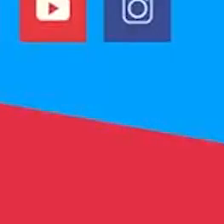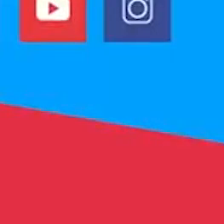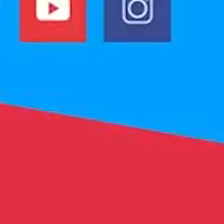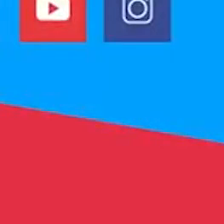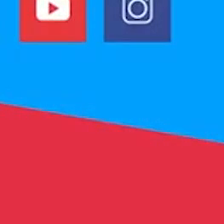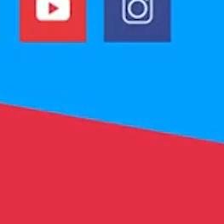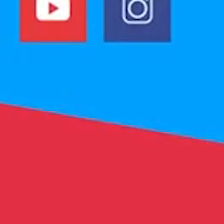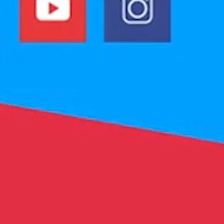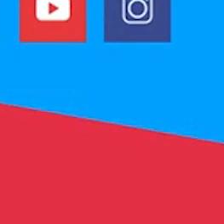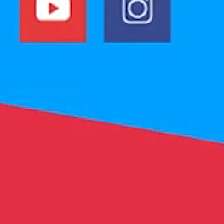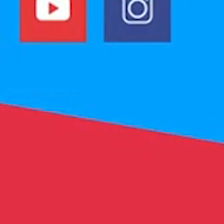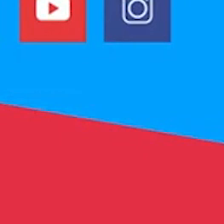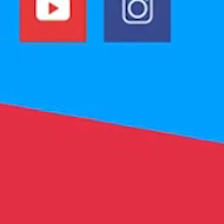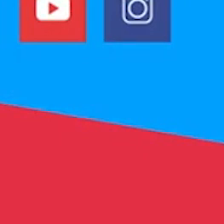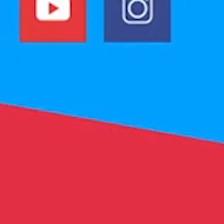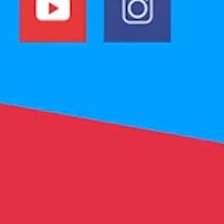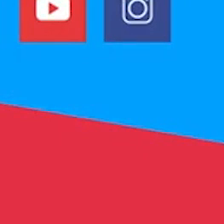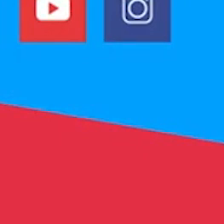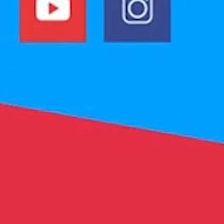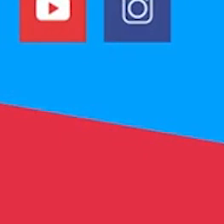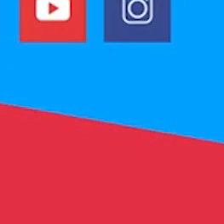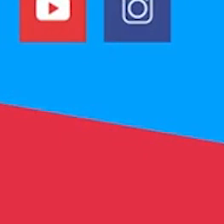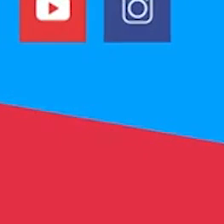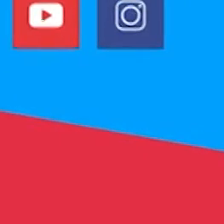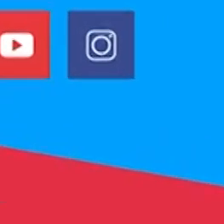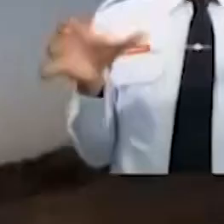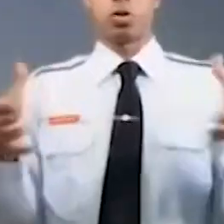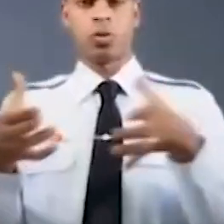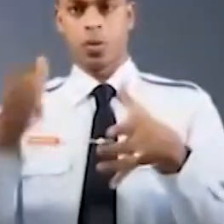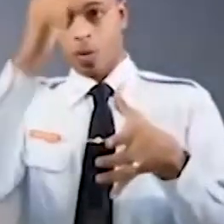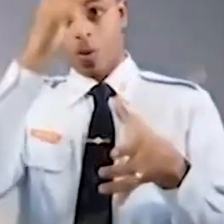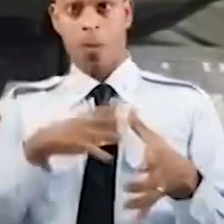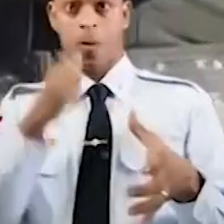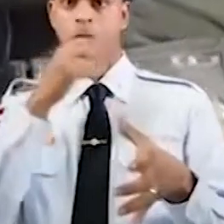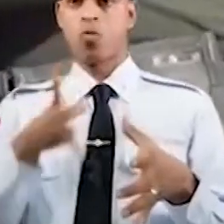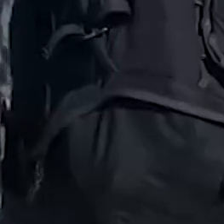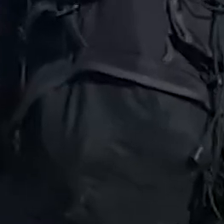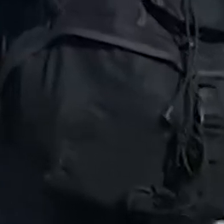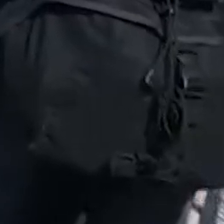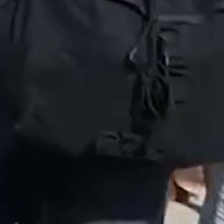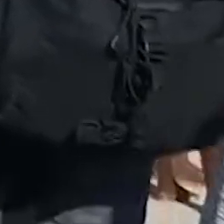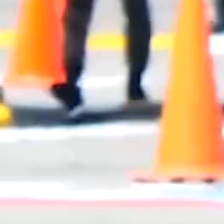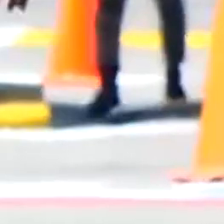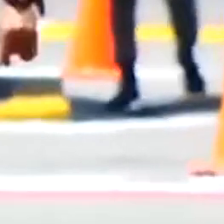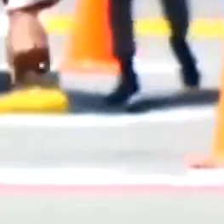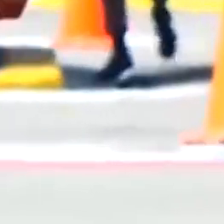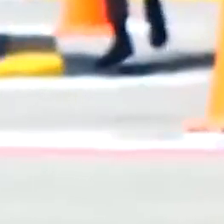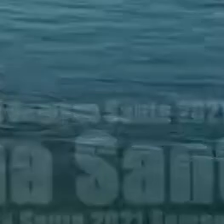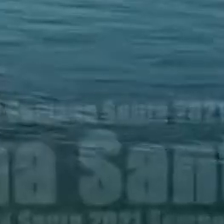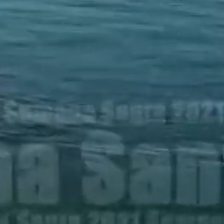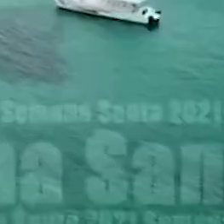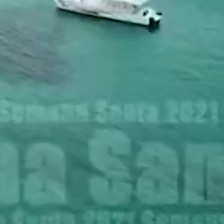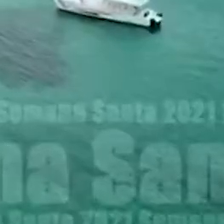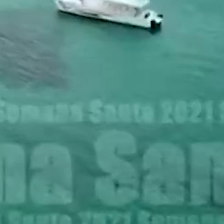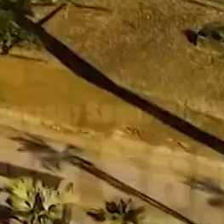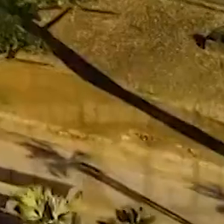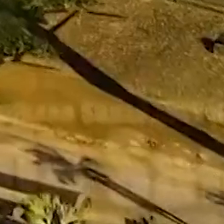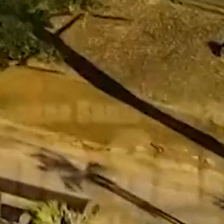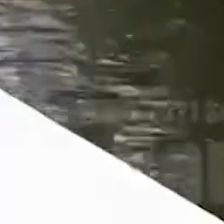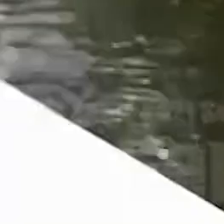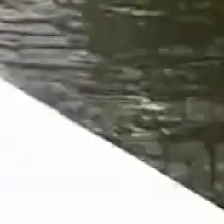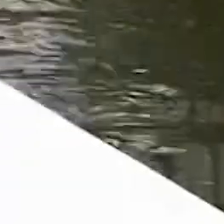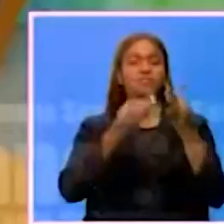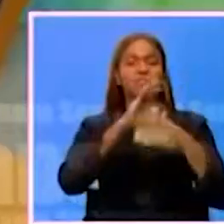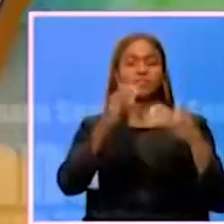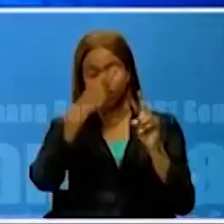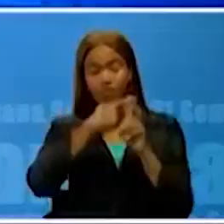nuestras redes sociales digitales arroba Canal 4RD. Usted podrá estar informado al tanto de todo lo que